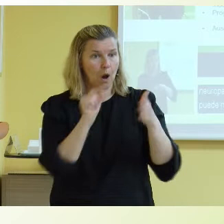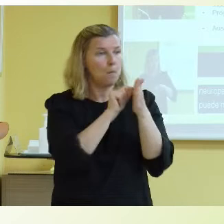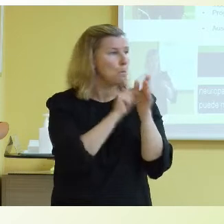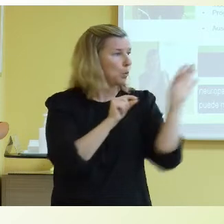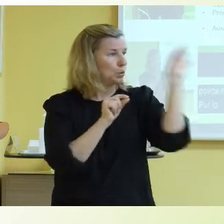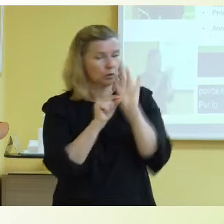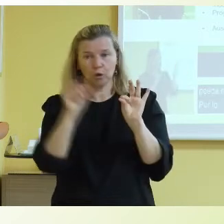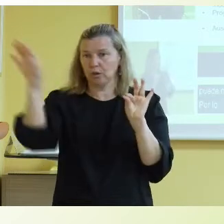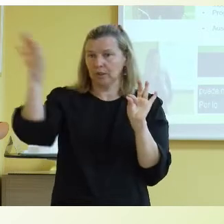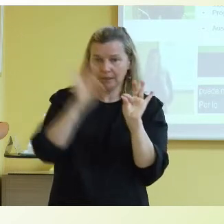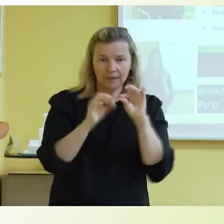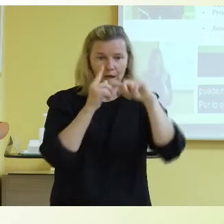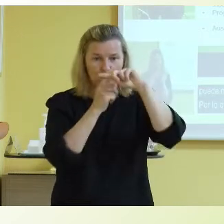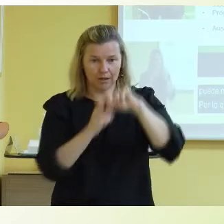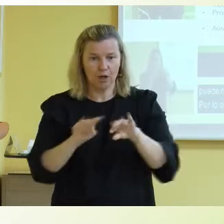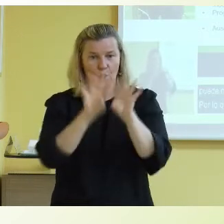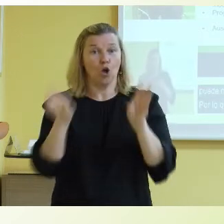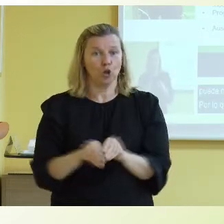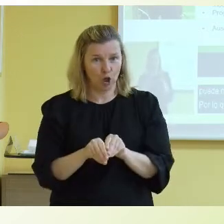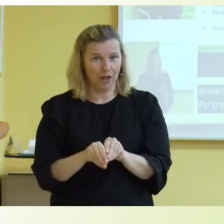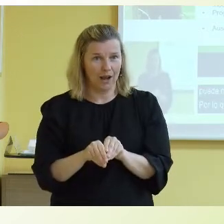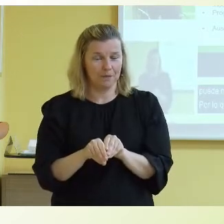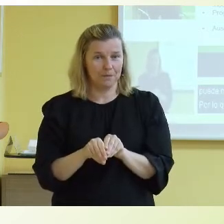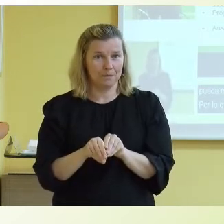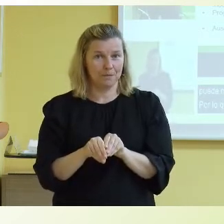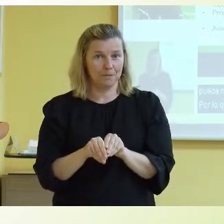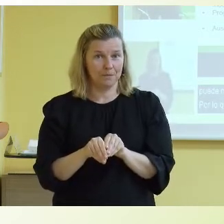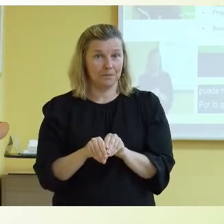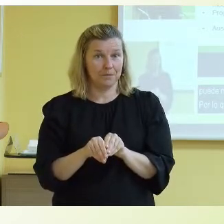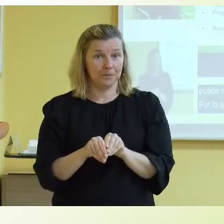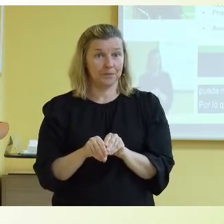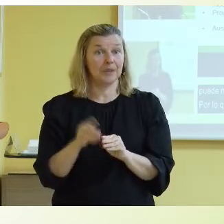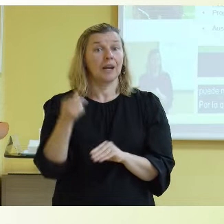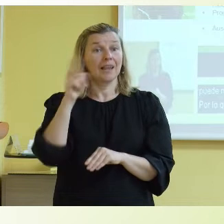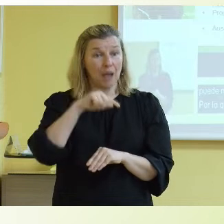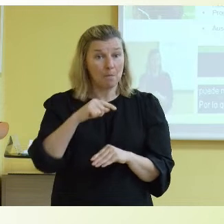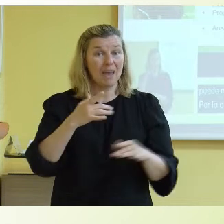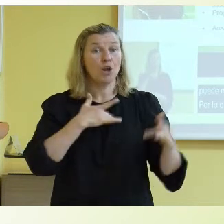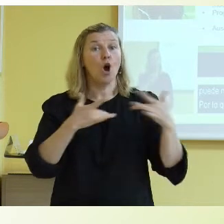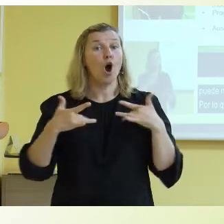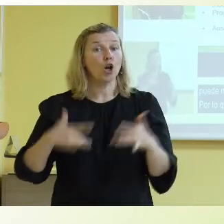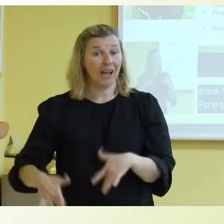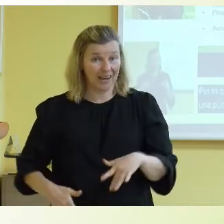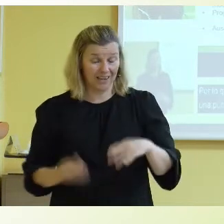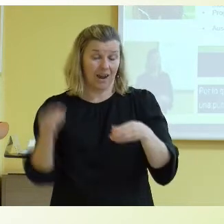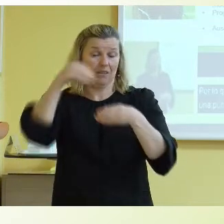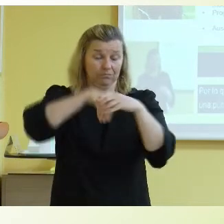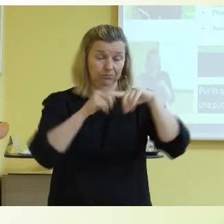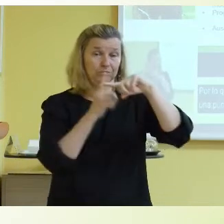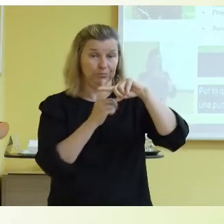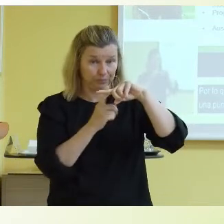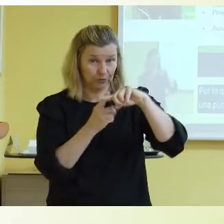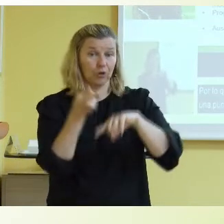una puntuación, un score final. Bueno, contar también la parte orgánica sería una recomendación que sería importante